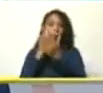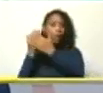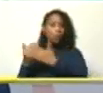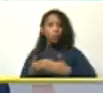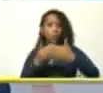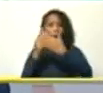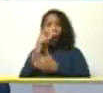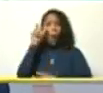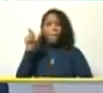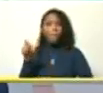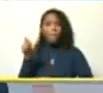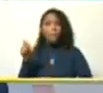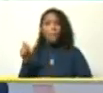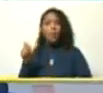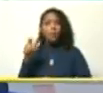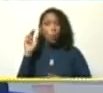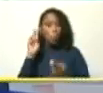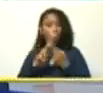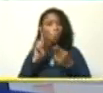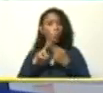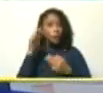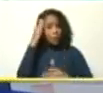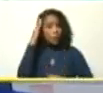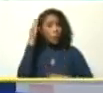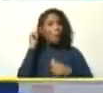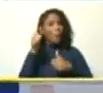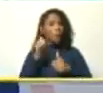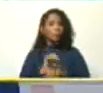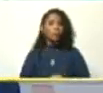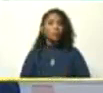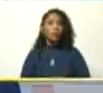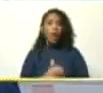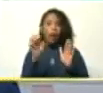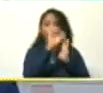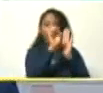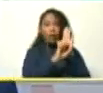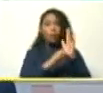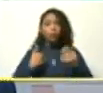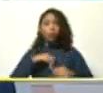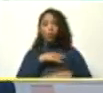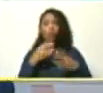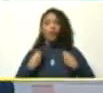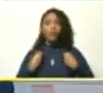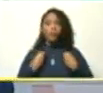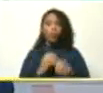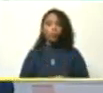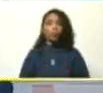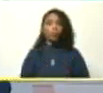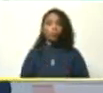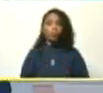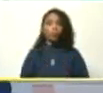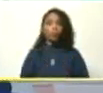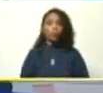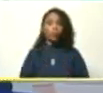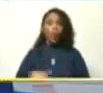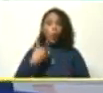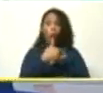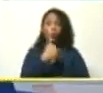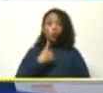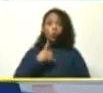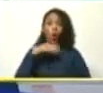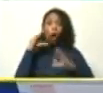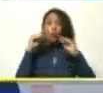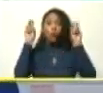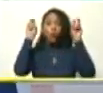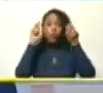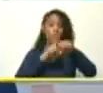tema, lo conoce muy bien. Las etapas que hemos vivido. Y cuando yo hablo de una nueva